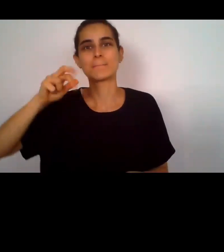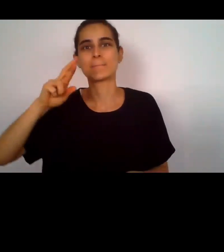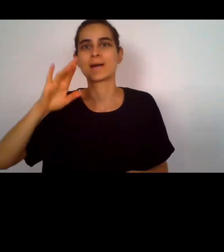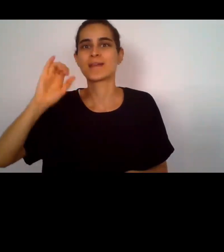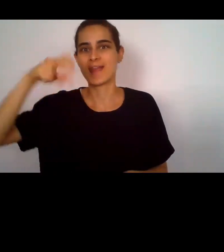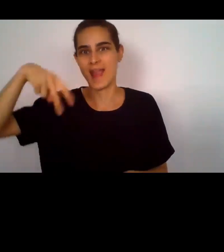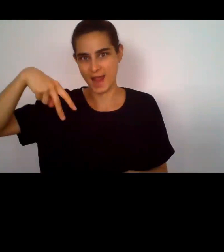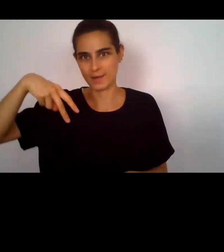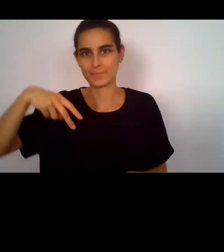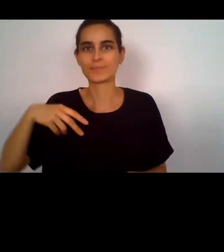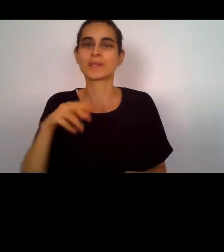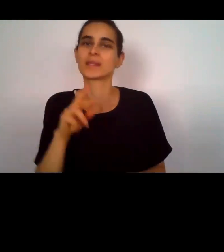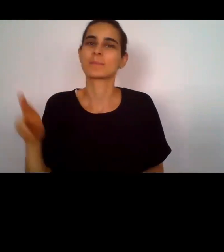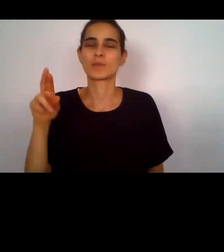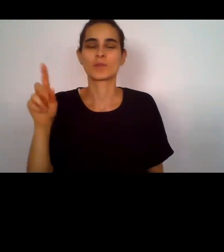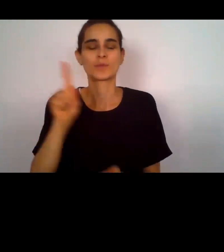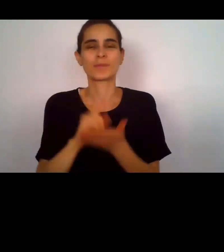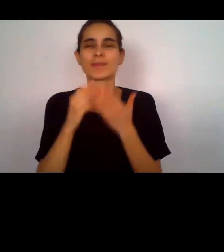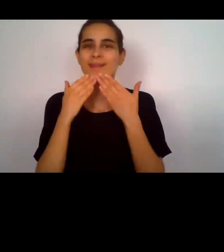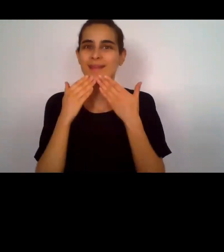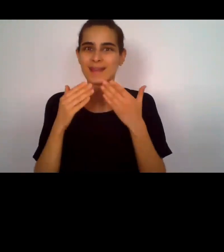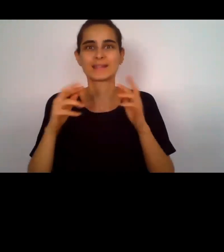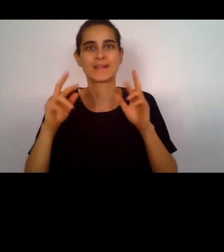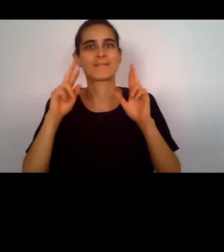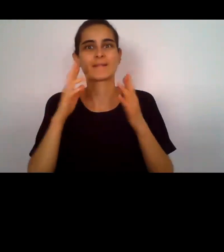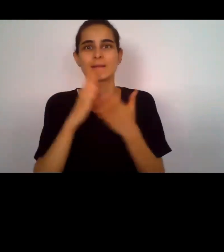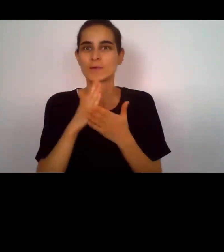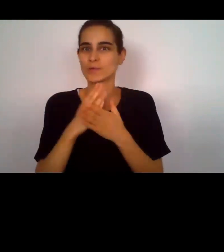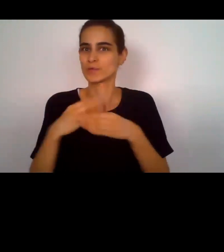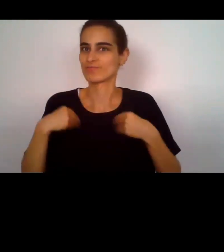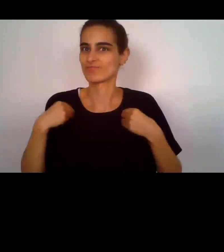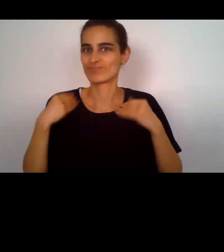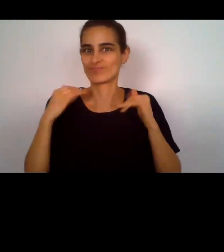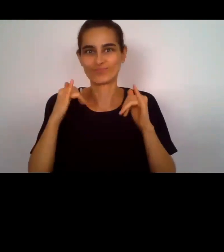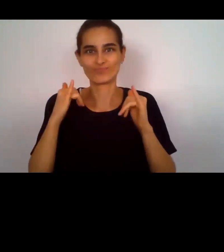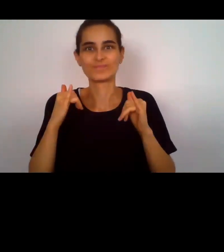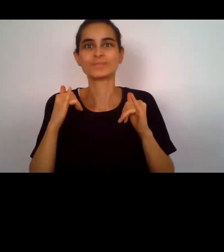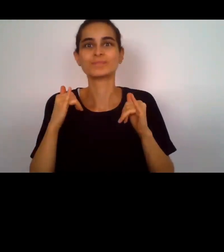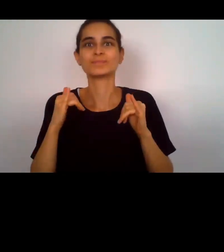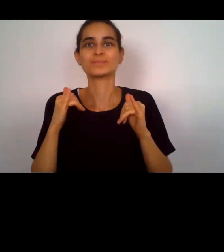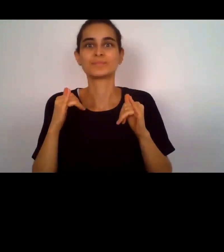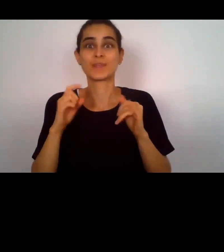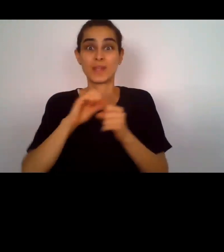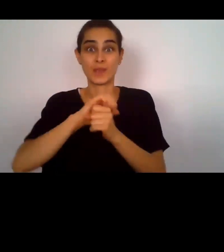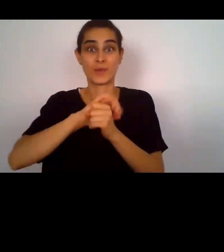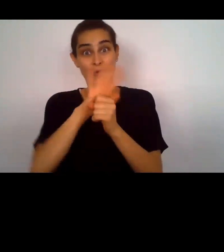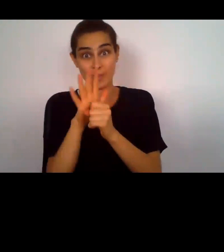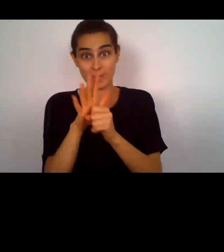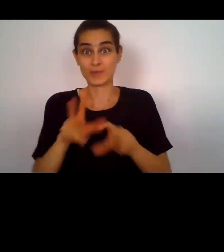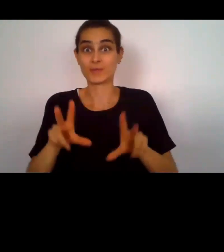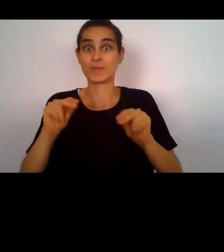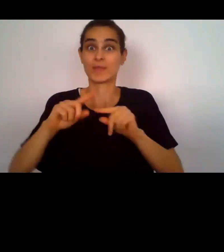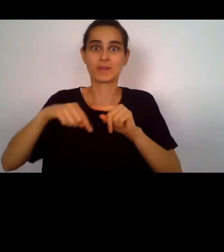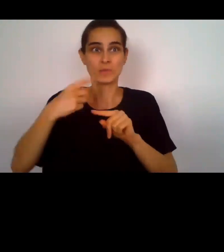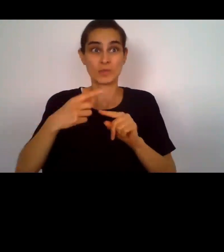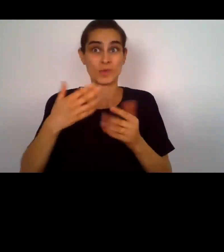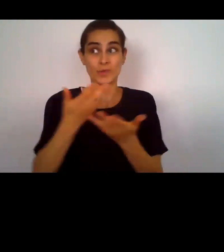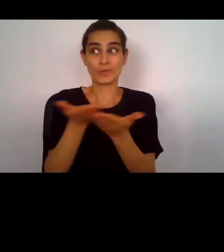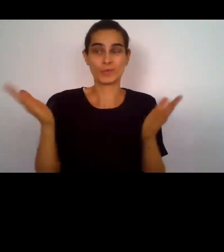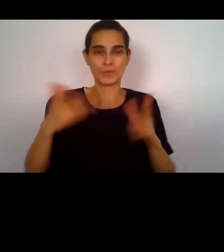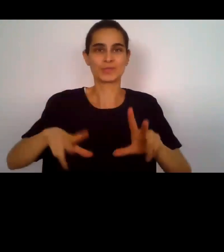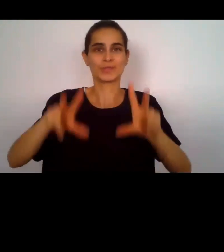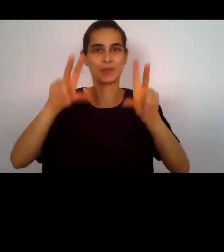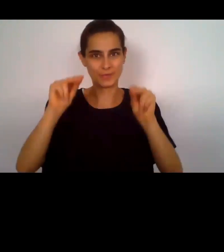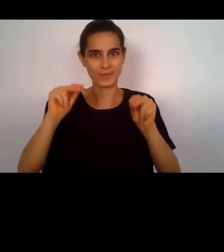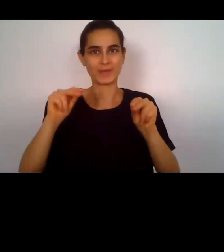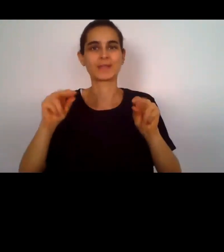disfrutéis de este curso y que sigáis con nosotros después del coronavirus, cuando pase todo esto,